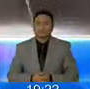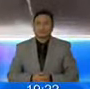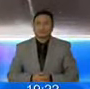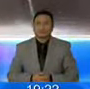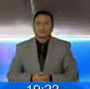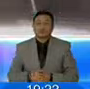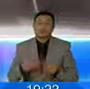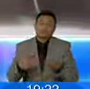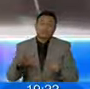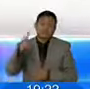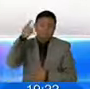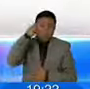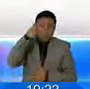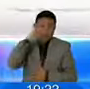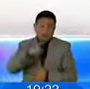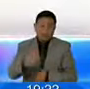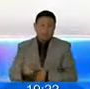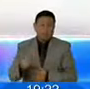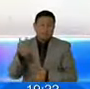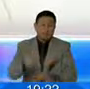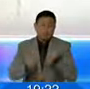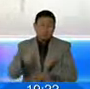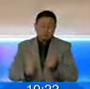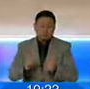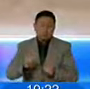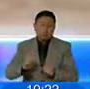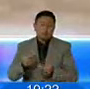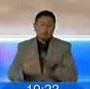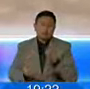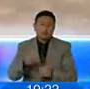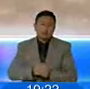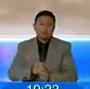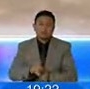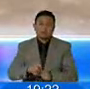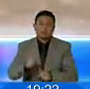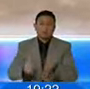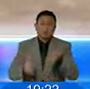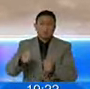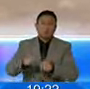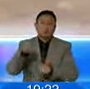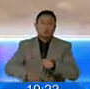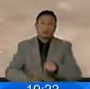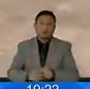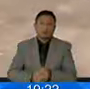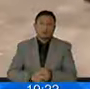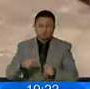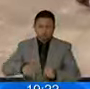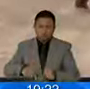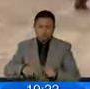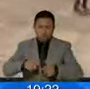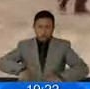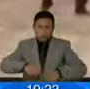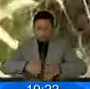Se cree que hubo exceso de velocidad o una falla mecánica. Falla mecánica seguramente, porque es una vía amplia ahí.